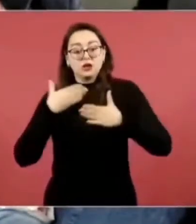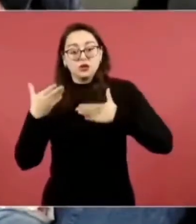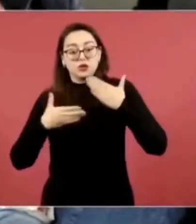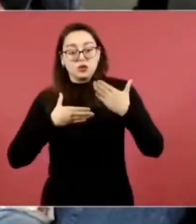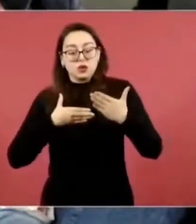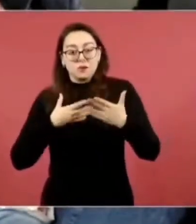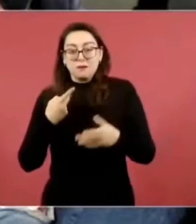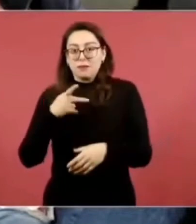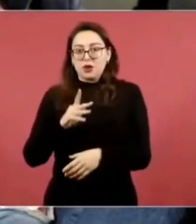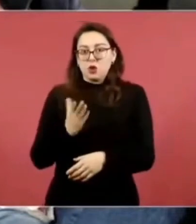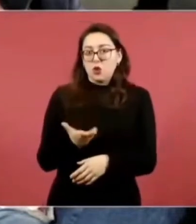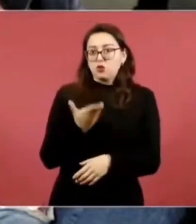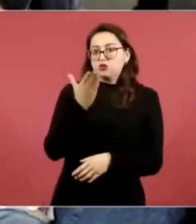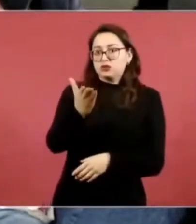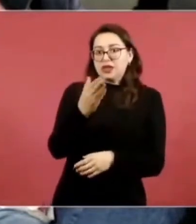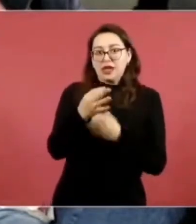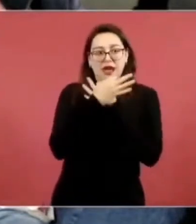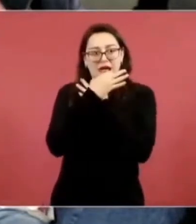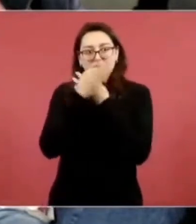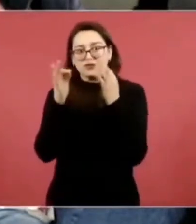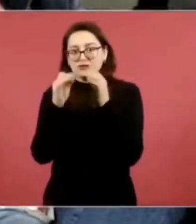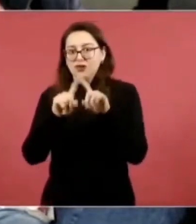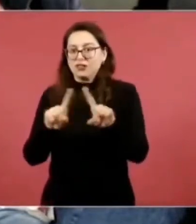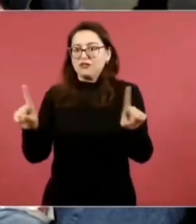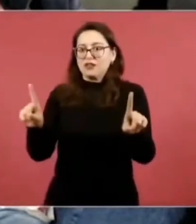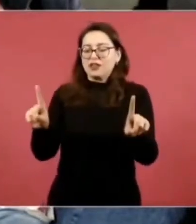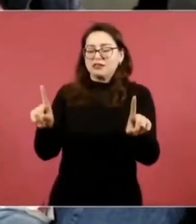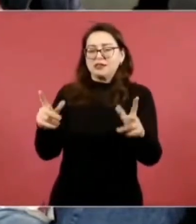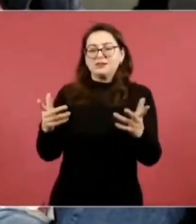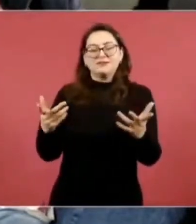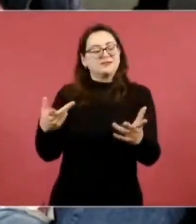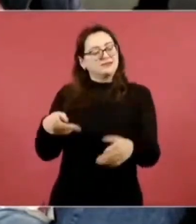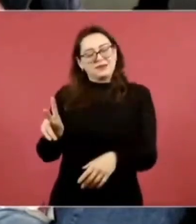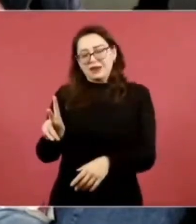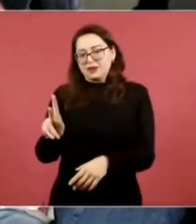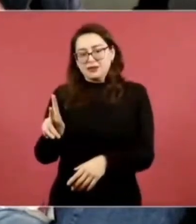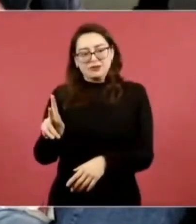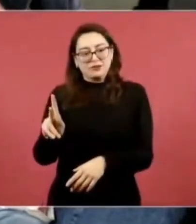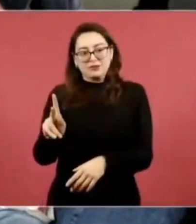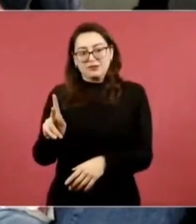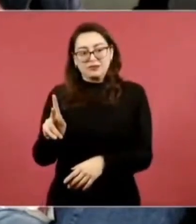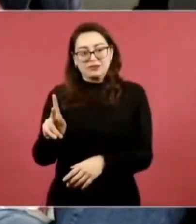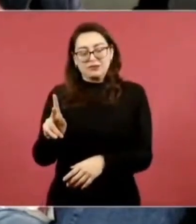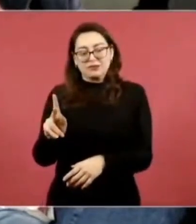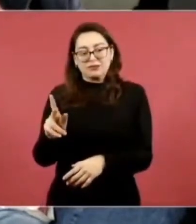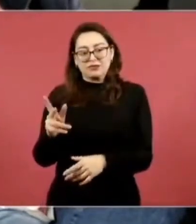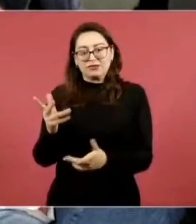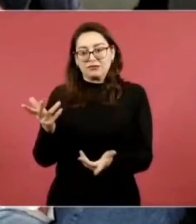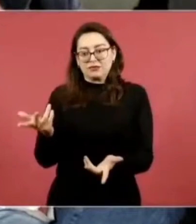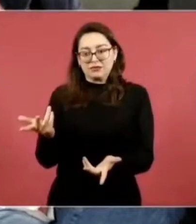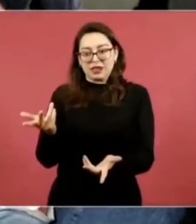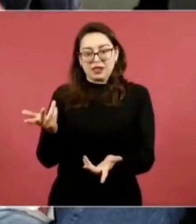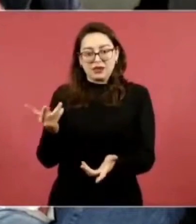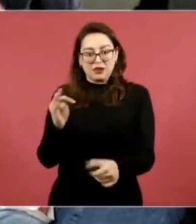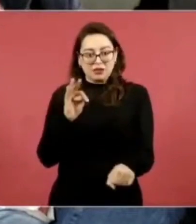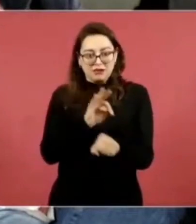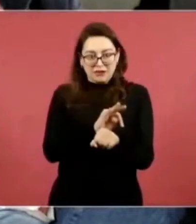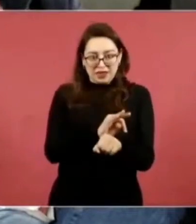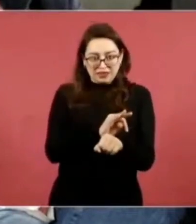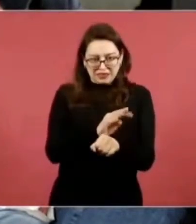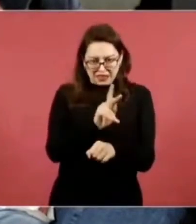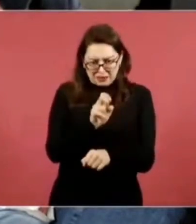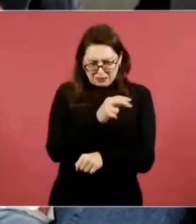es paradójico, pero sin darse cuenta, presidente, está avalando la verdad histórica.